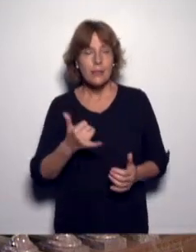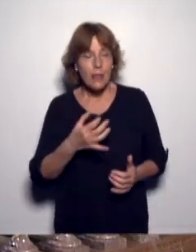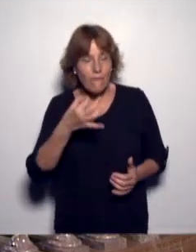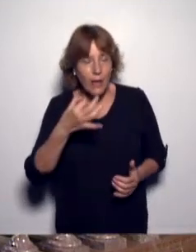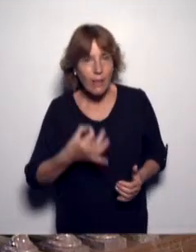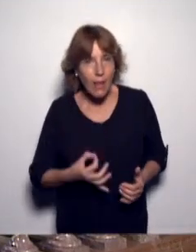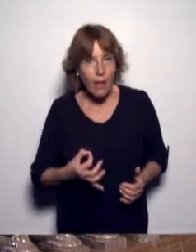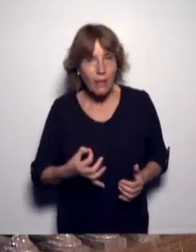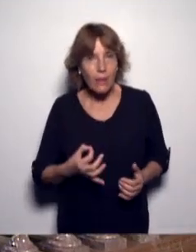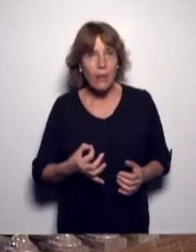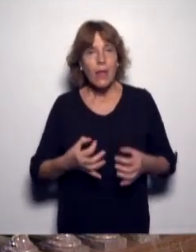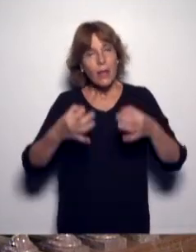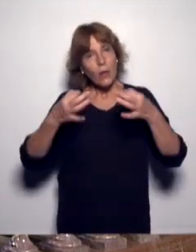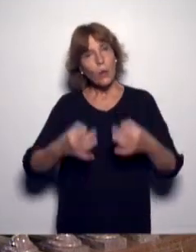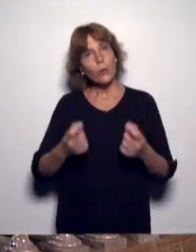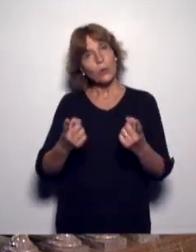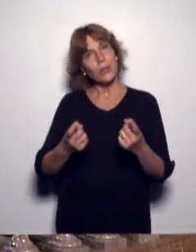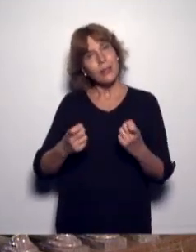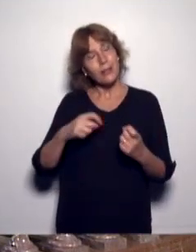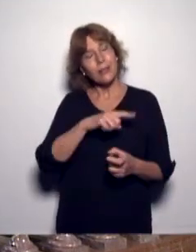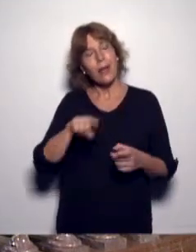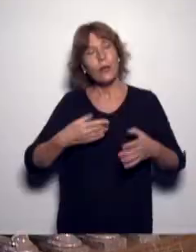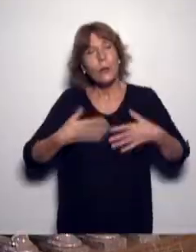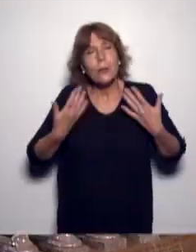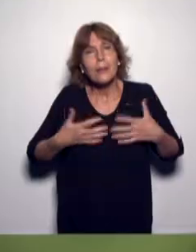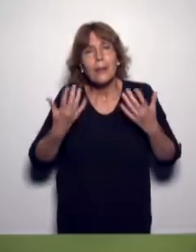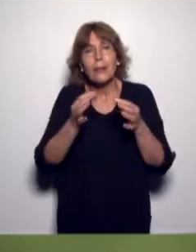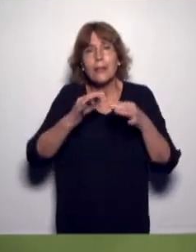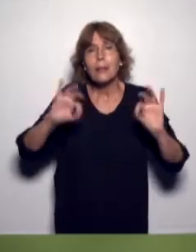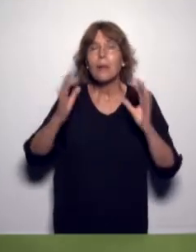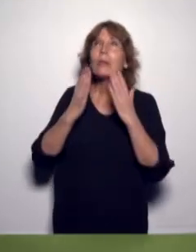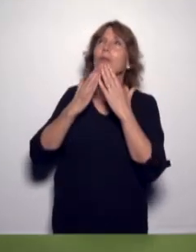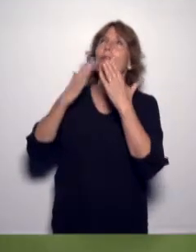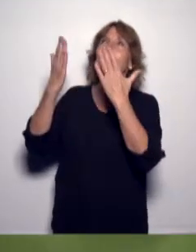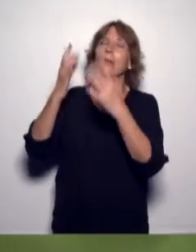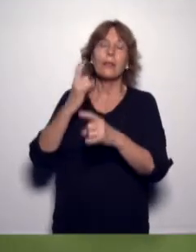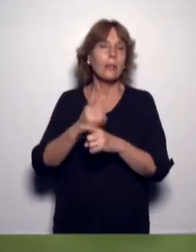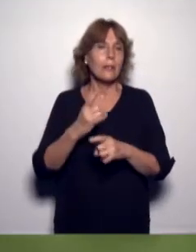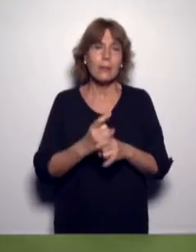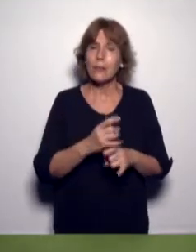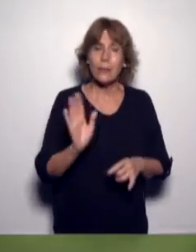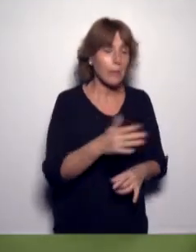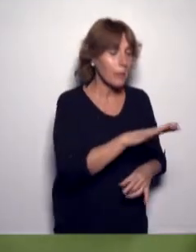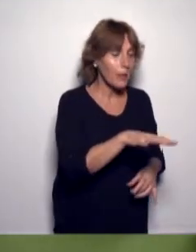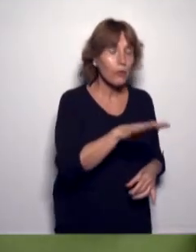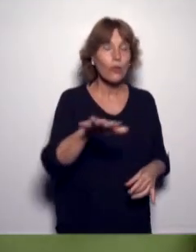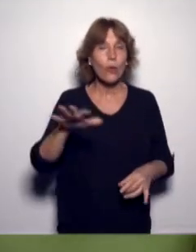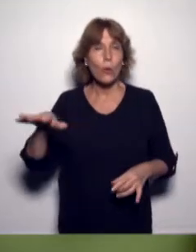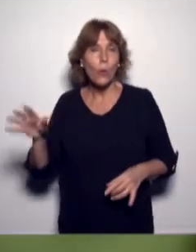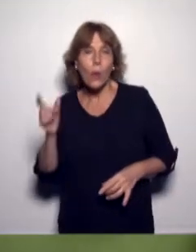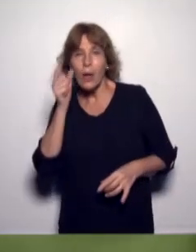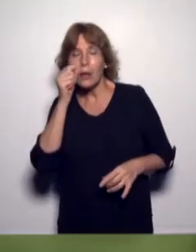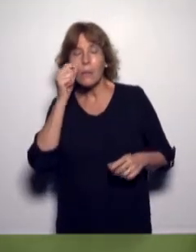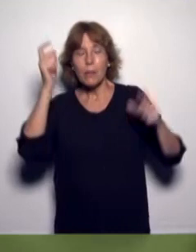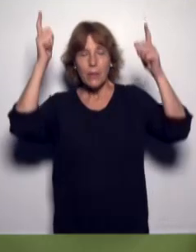En verdad, es justo y necesario en nuestra alegría y salvación darte gracias, siempre y en todo lugar, Señor,